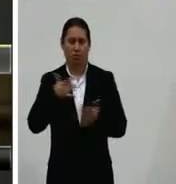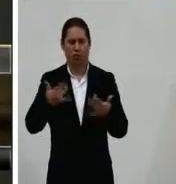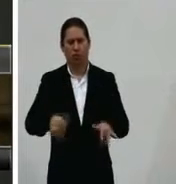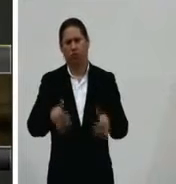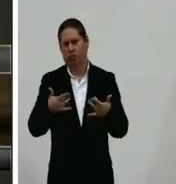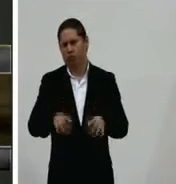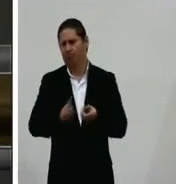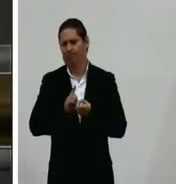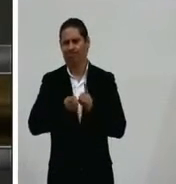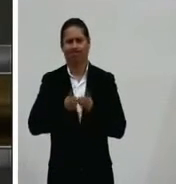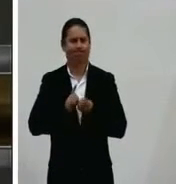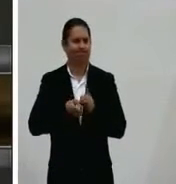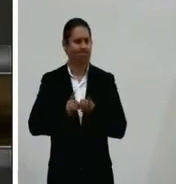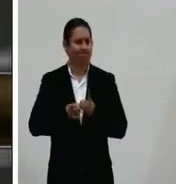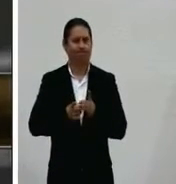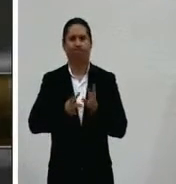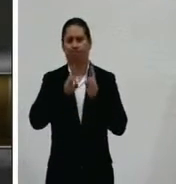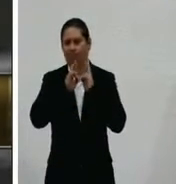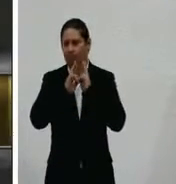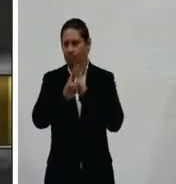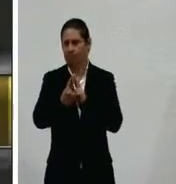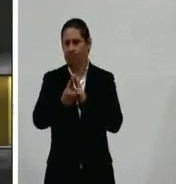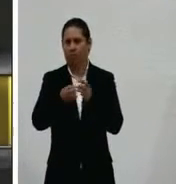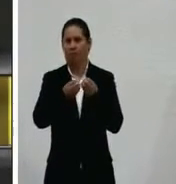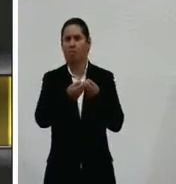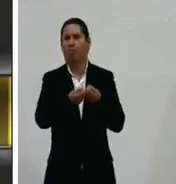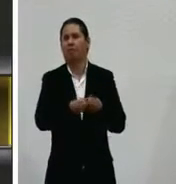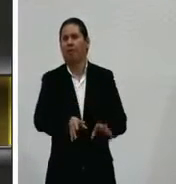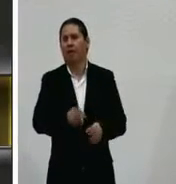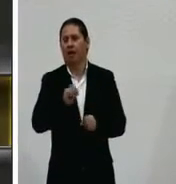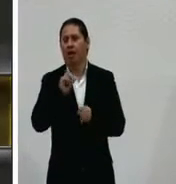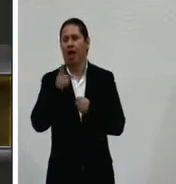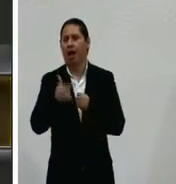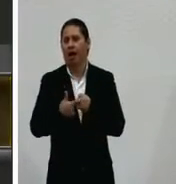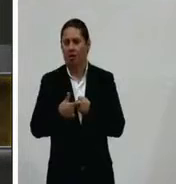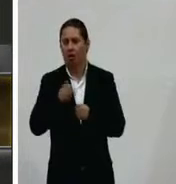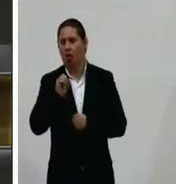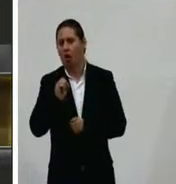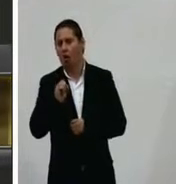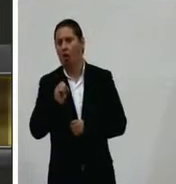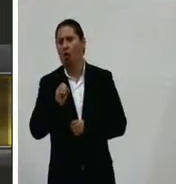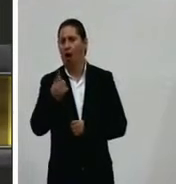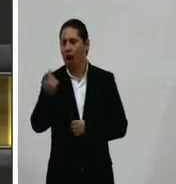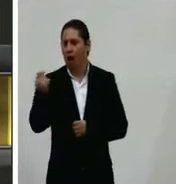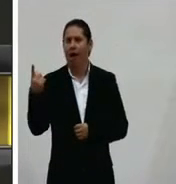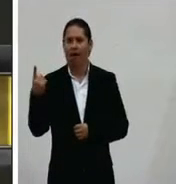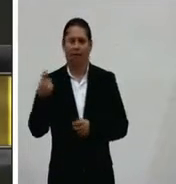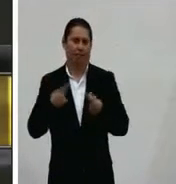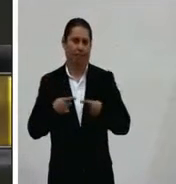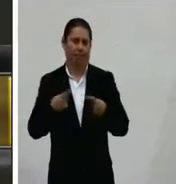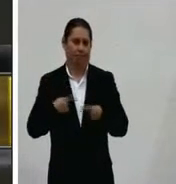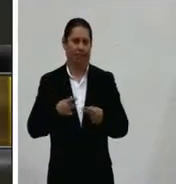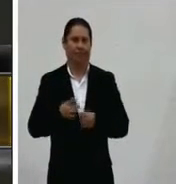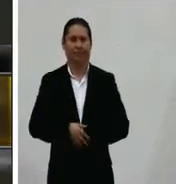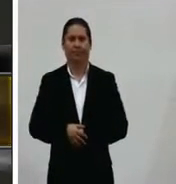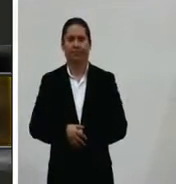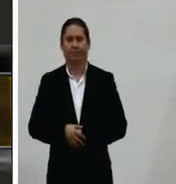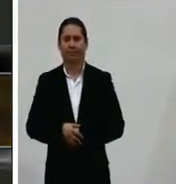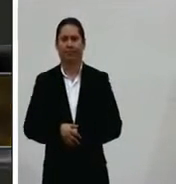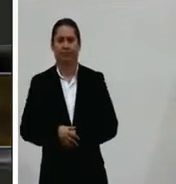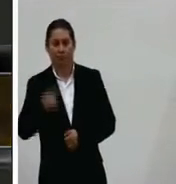la respuesta emotiva a la pérdida de alguien o de algo. Suele referirse al conjunto de